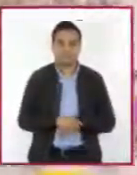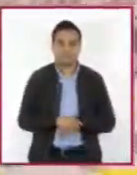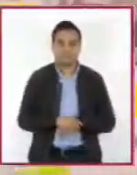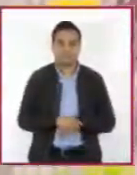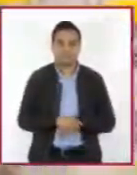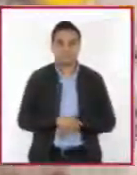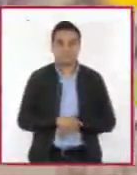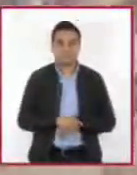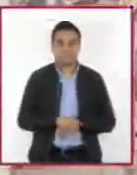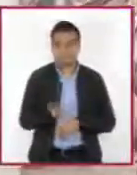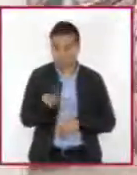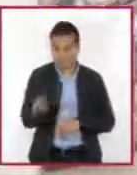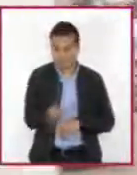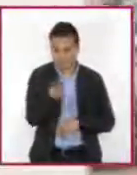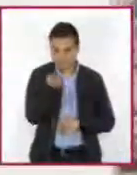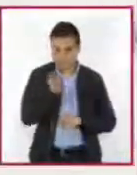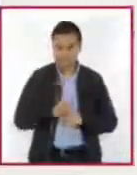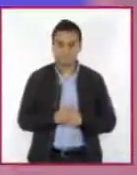La pregunta dice así.